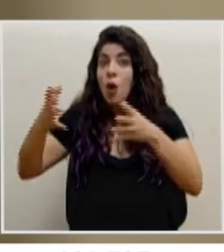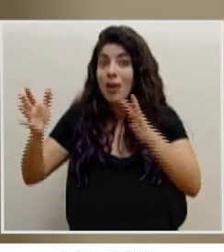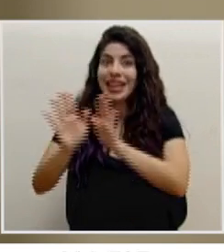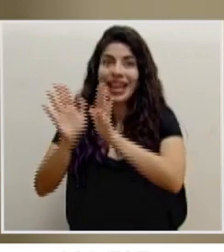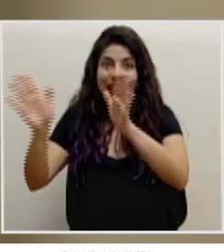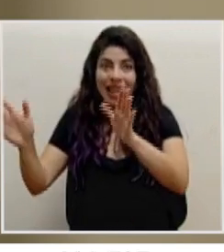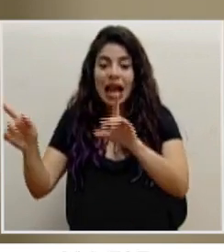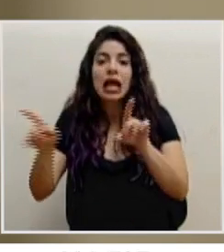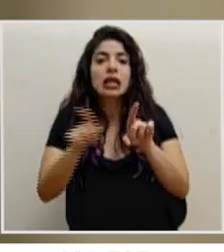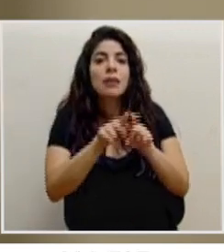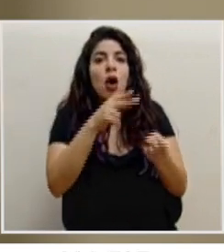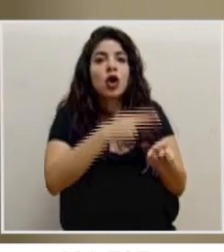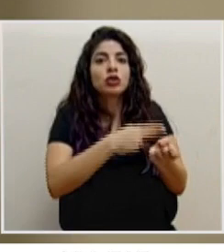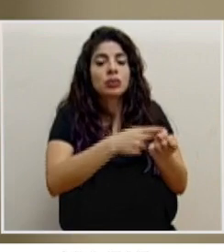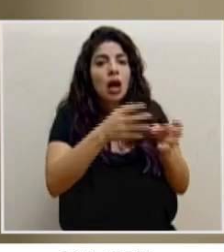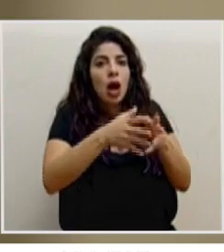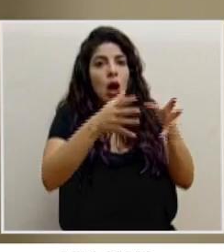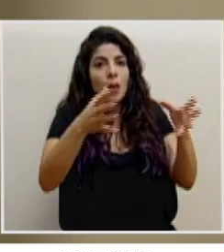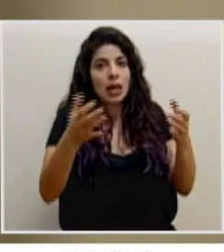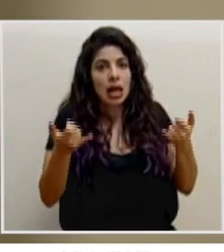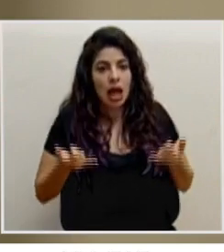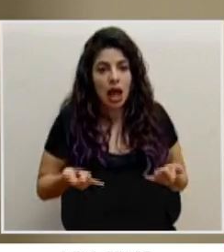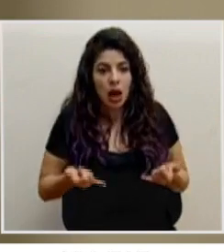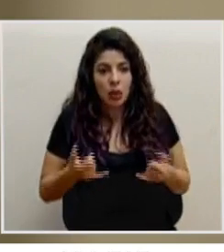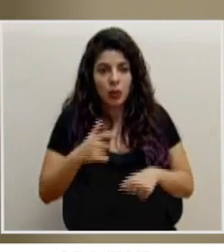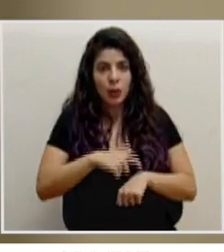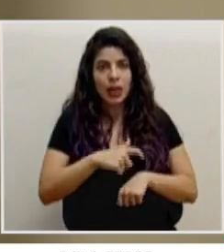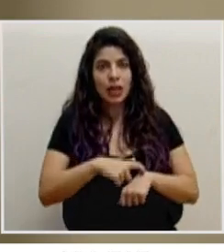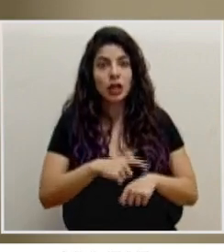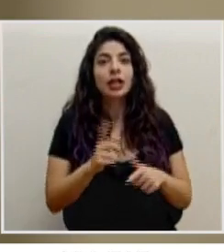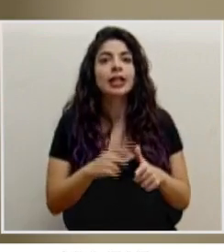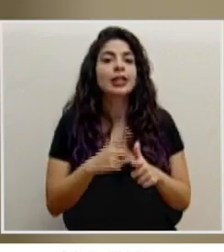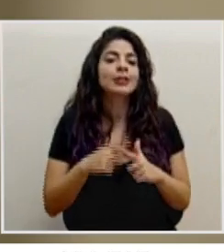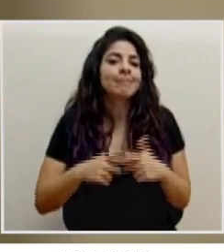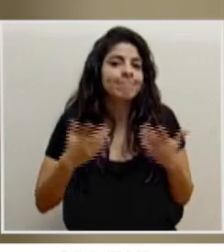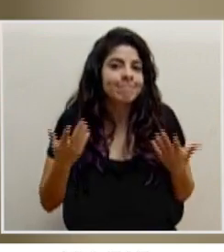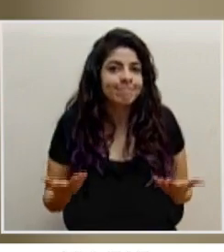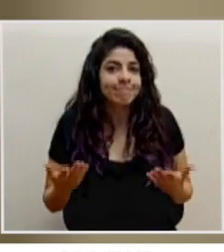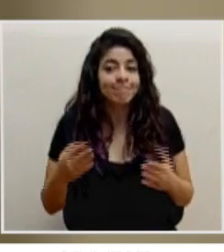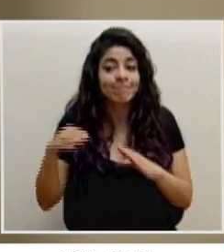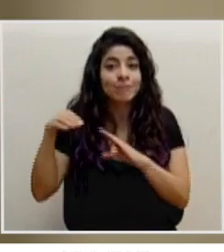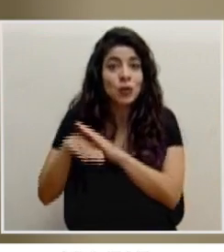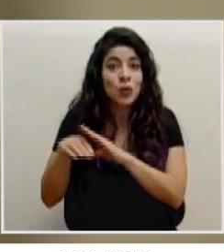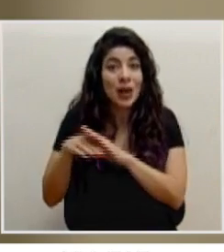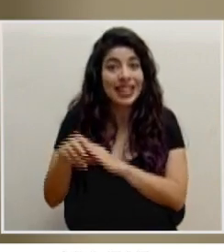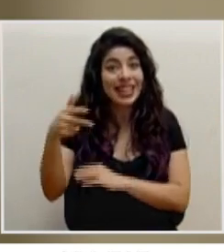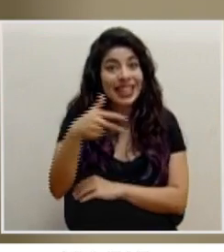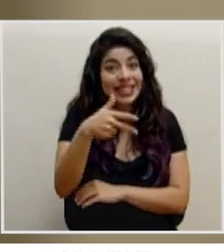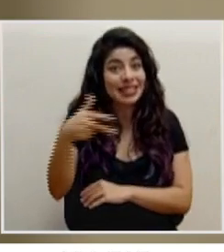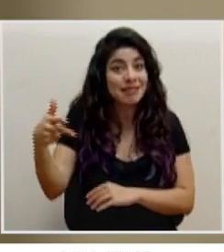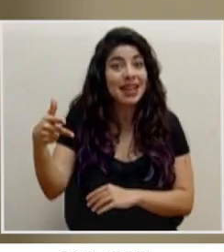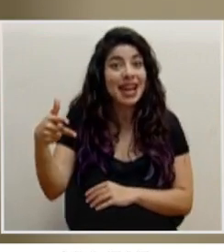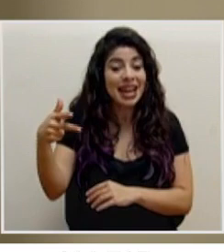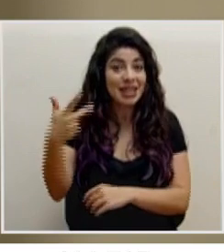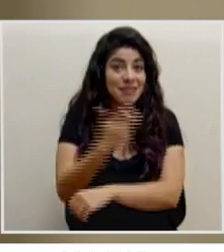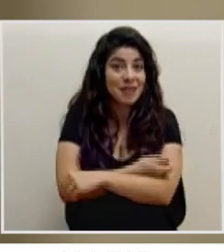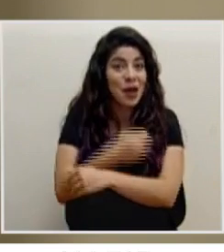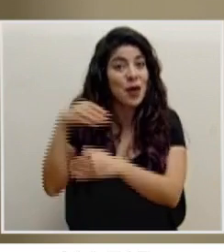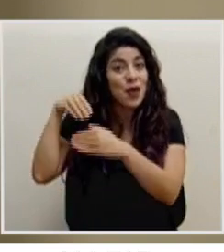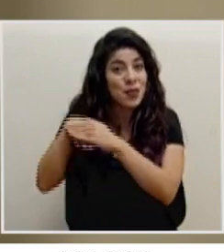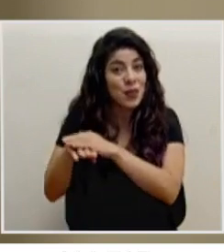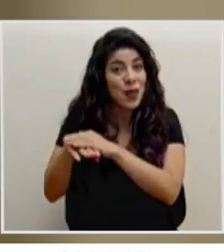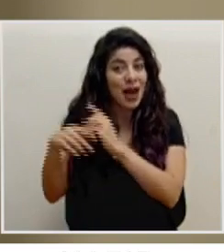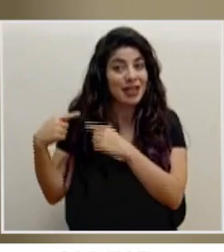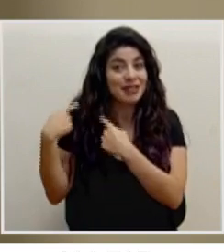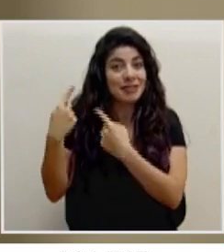como casos de hospitalización. De esta forma, entonces, la reserva de las 3 semanas de dosis que se